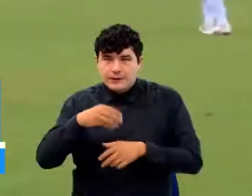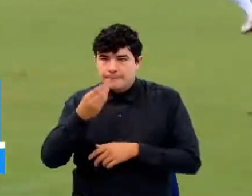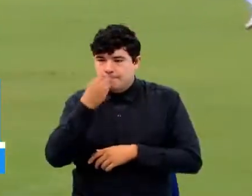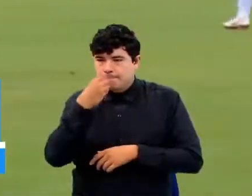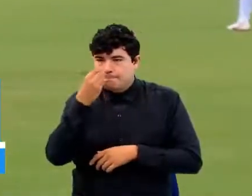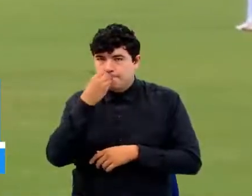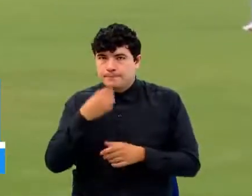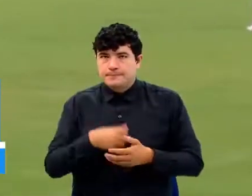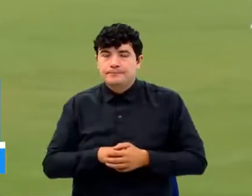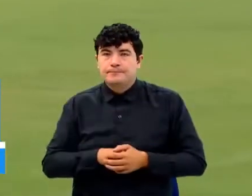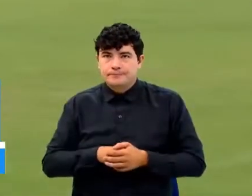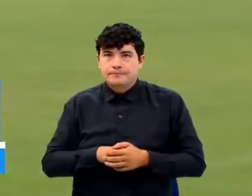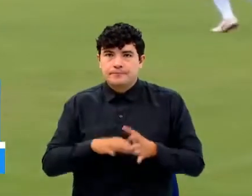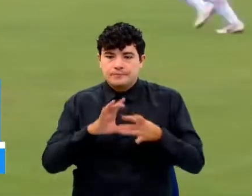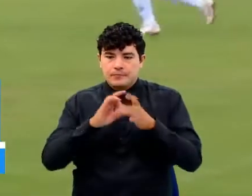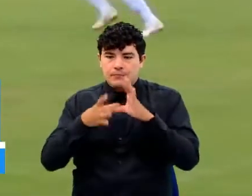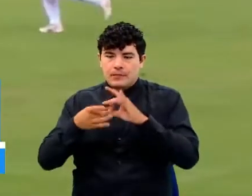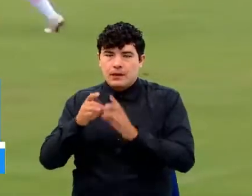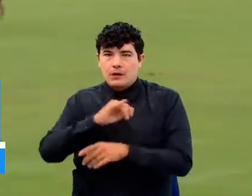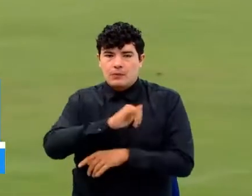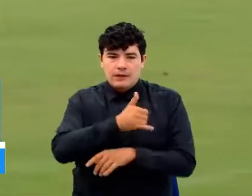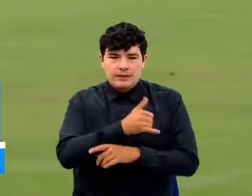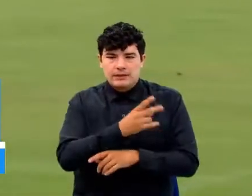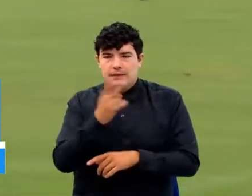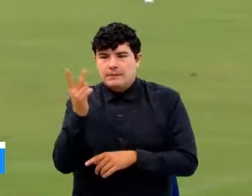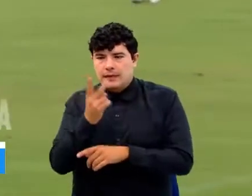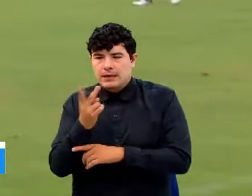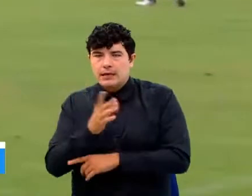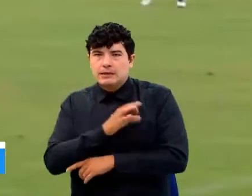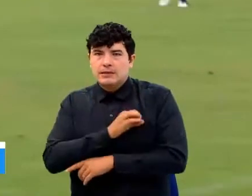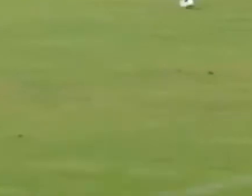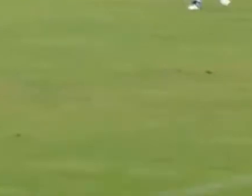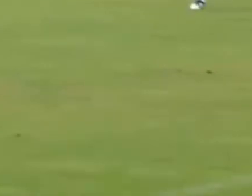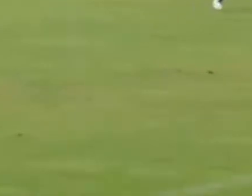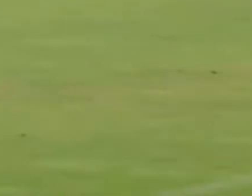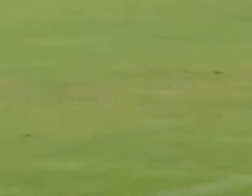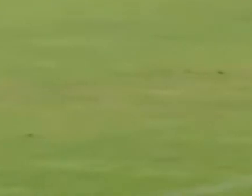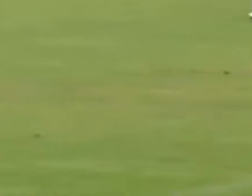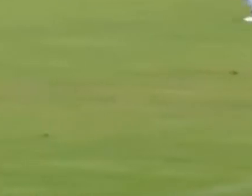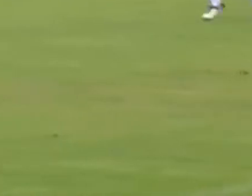alimentación. Las Olimpiadas se disputan entre jueves, viernes y sábado en la ciudad de Bucaramanga.